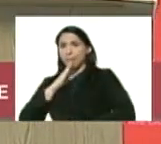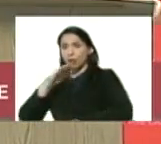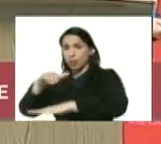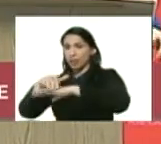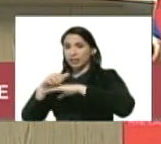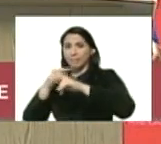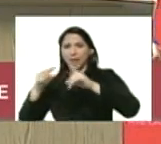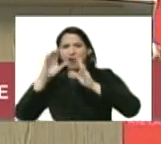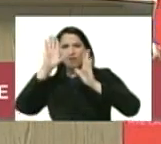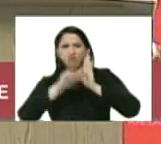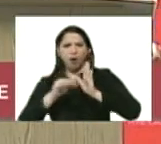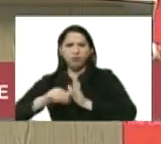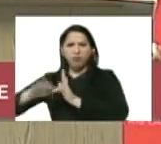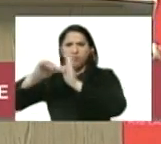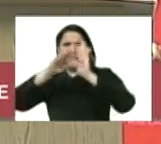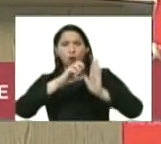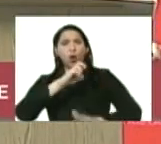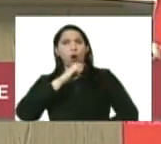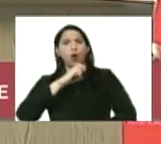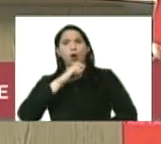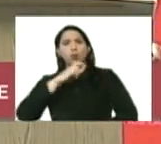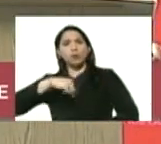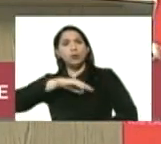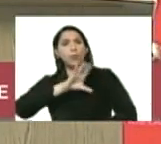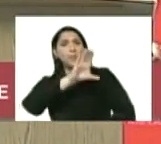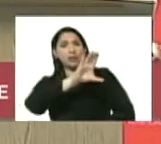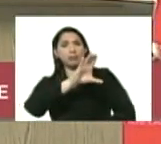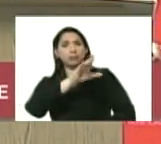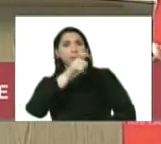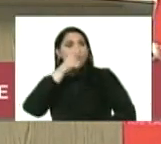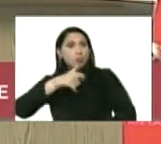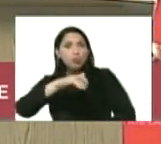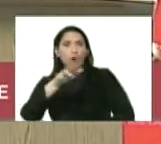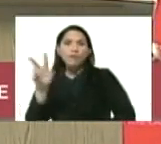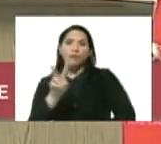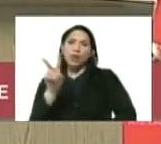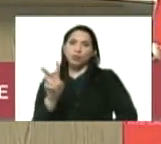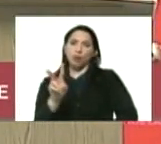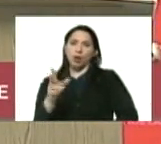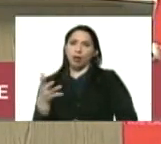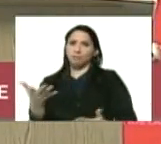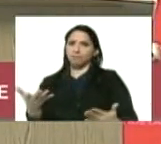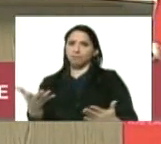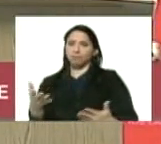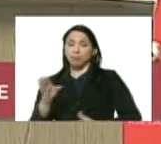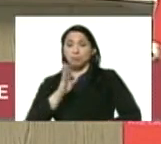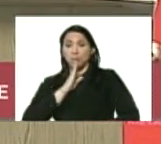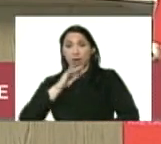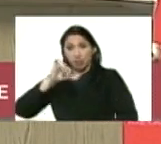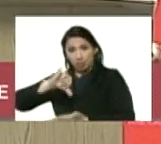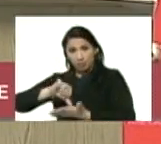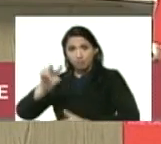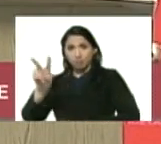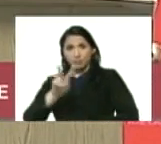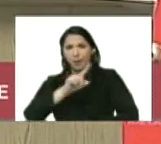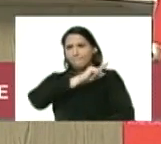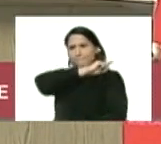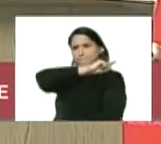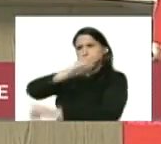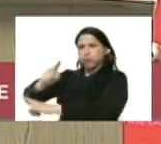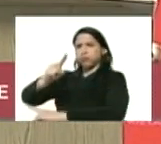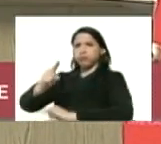para robarse el oro de nuestro país, del pueblo venezolano, y que el Banco Central de Venezuela ha